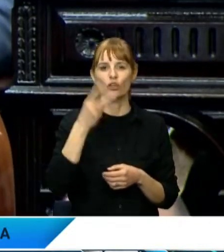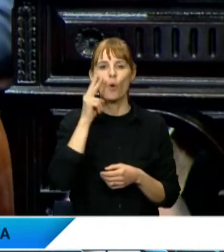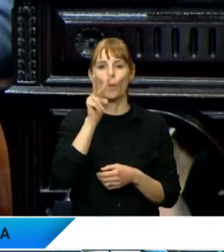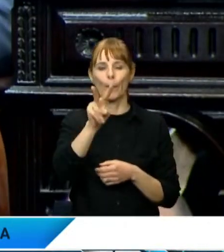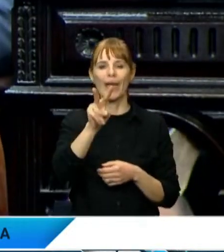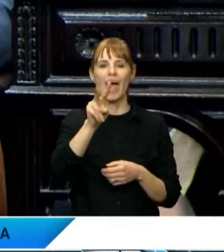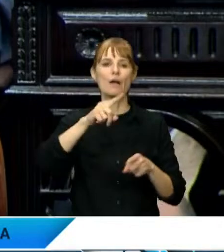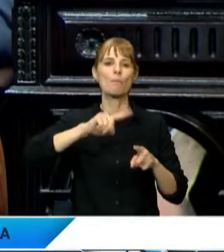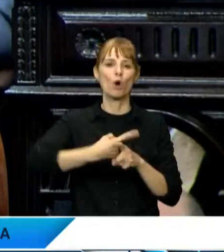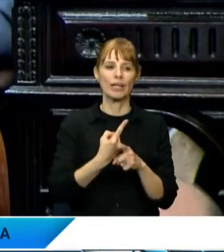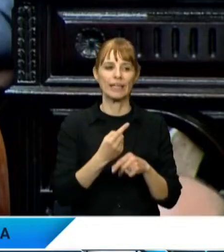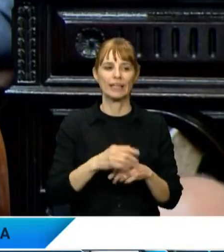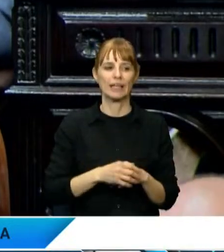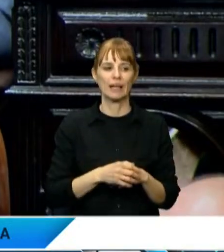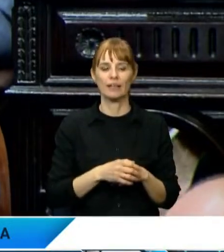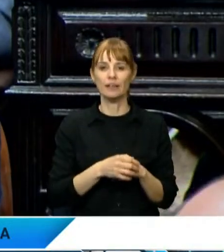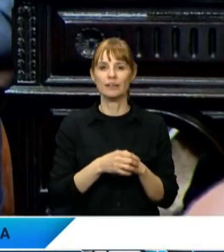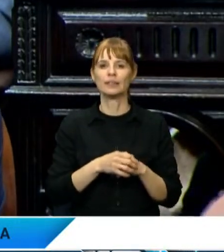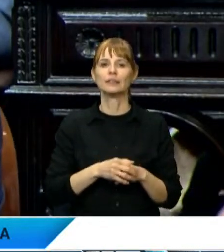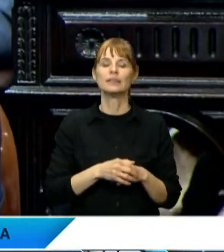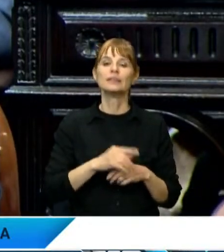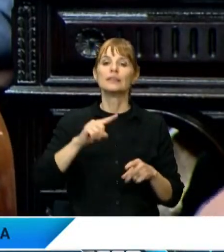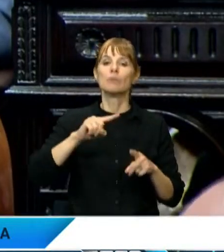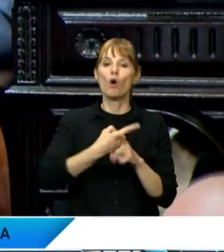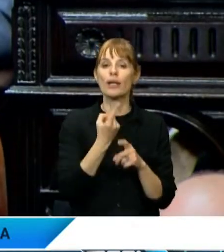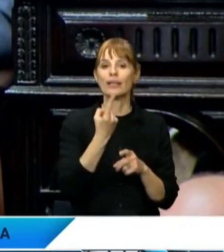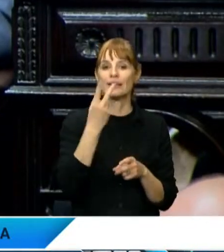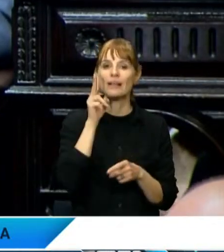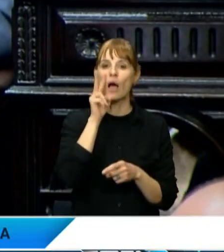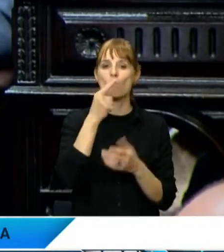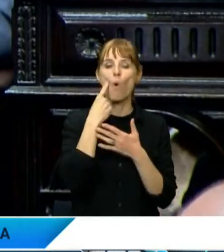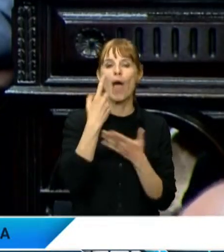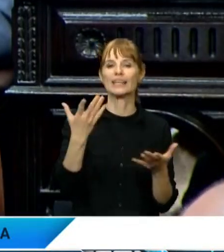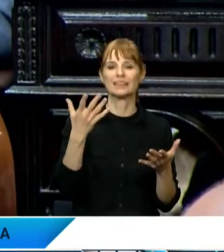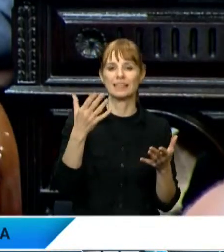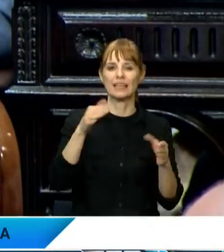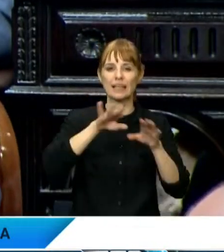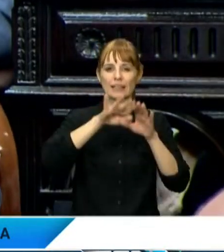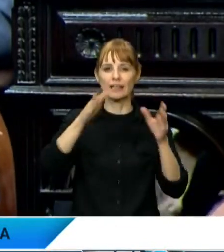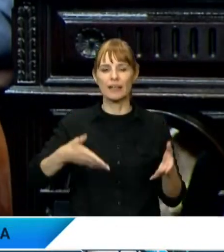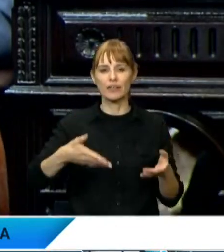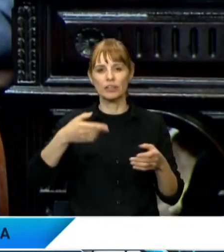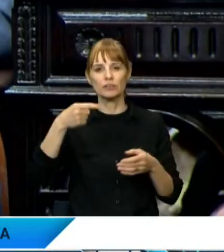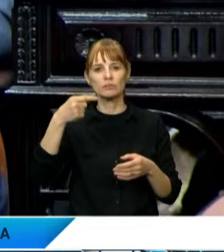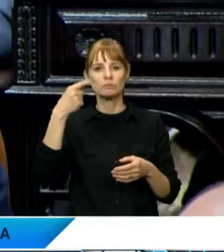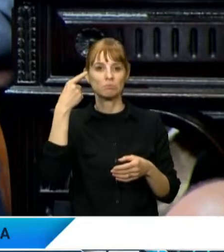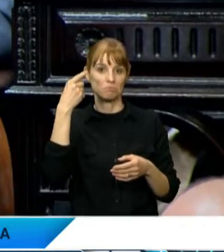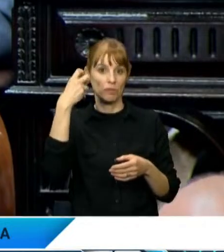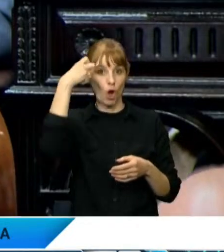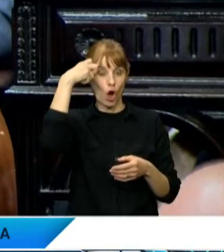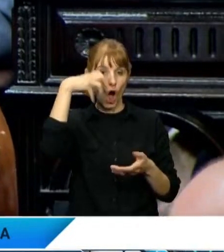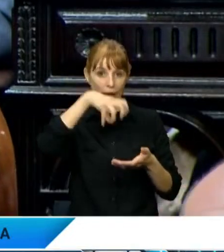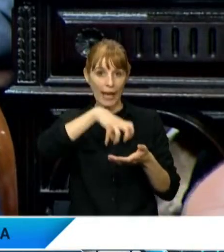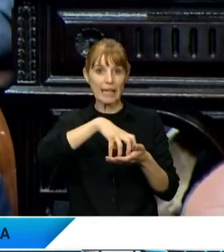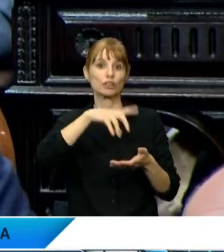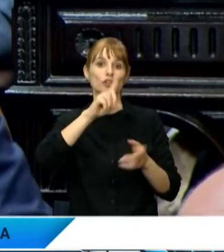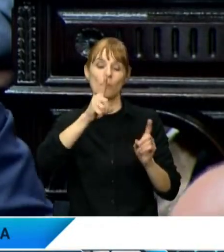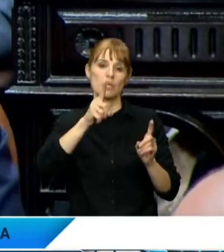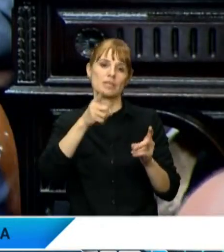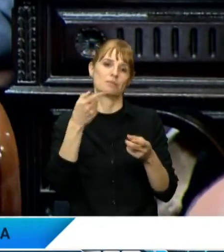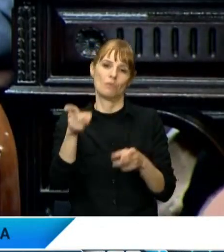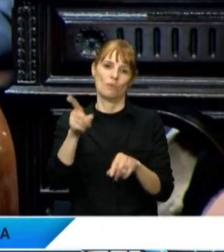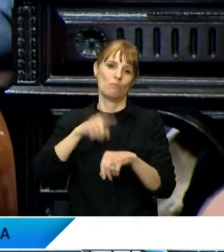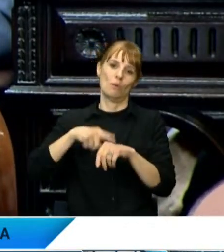la política, qué es lo que hacemos aquí en el Congreso, que de vez en cuando ponen música mientras alguien está